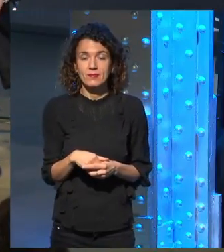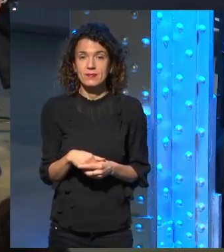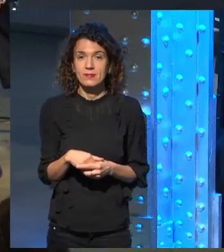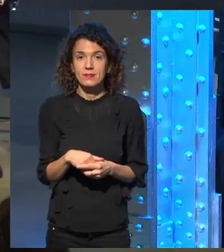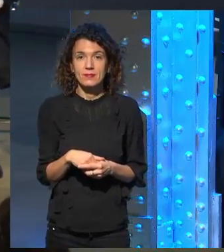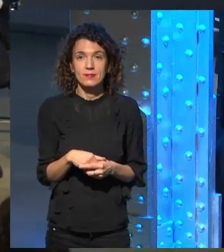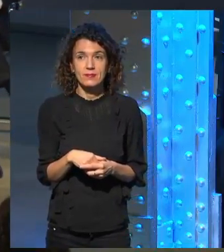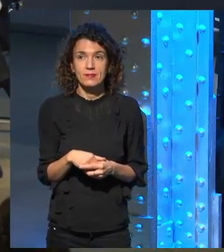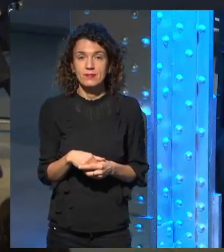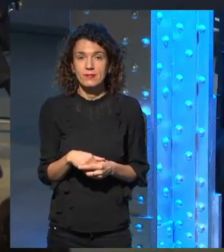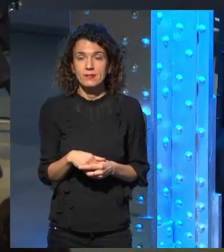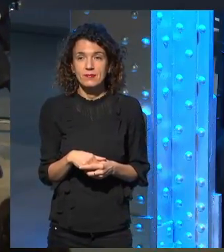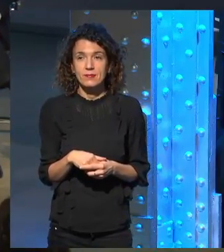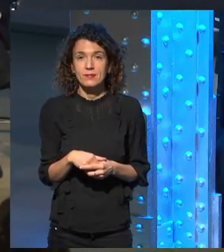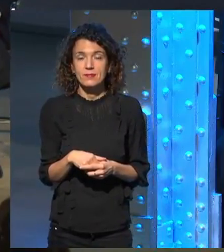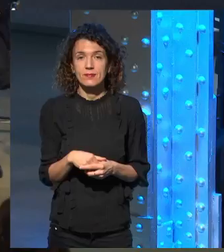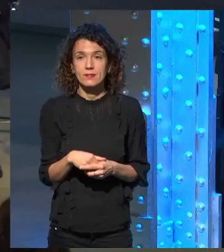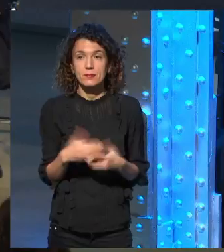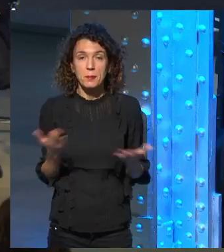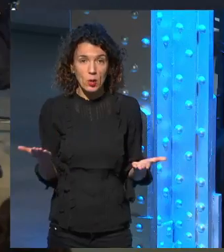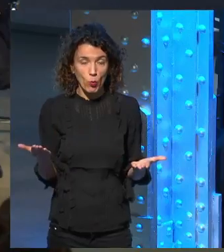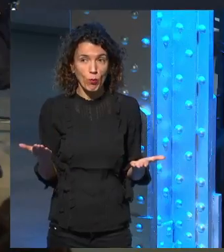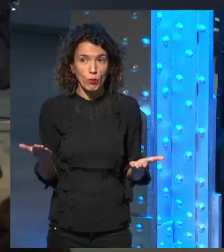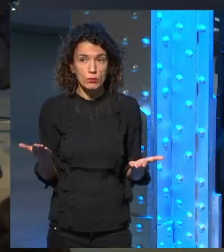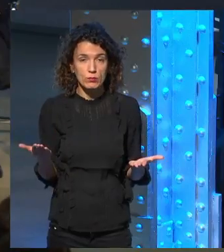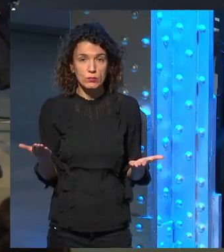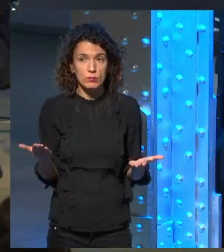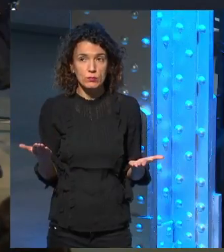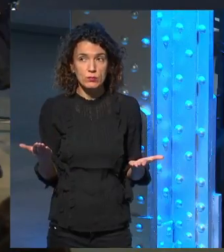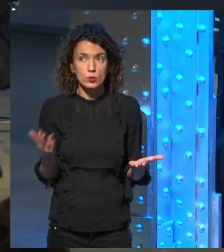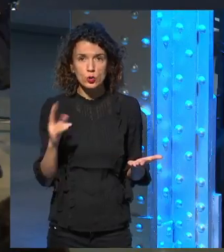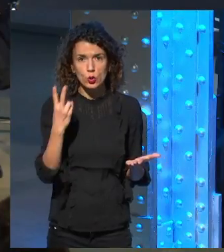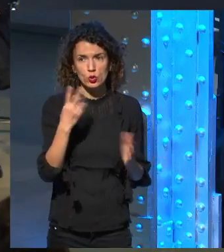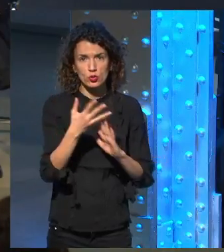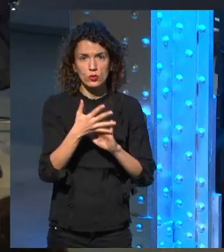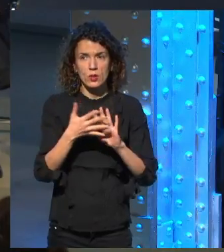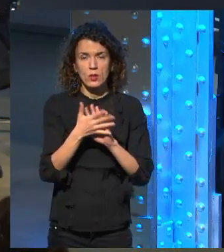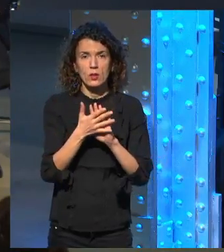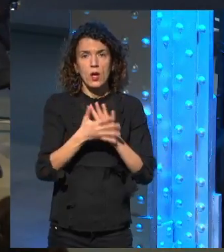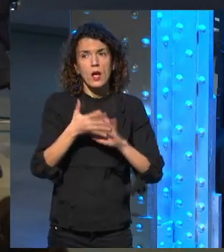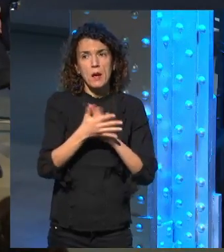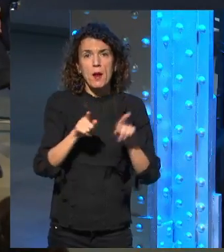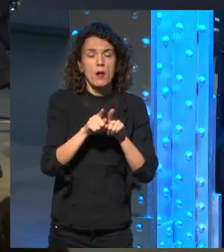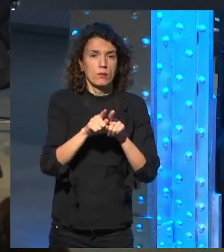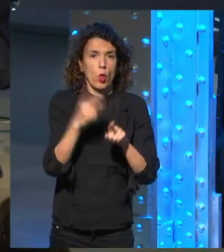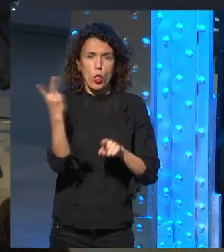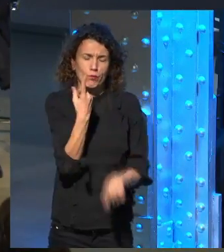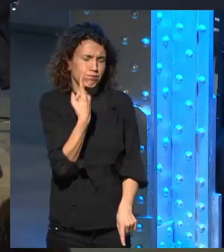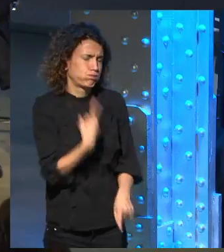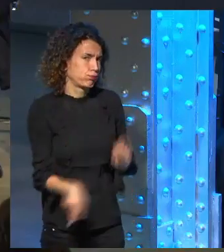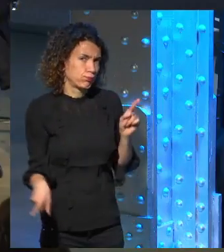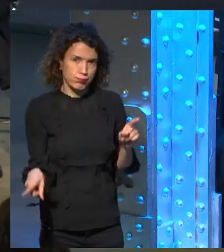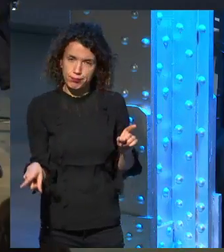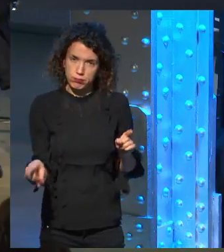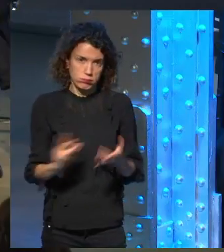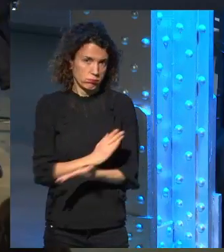Yo Que no son, pero por hablar de dos grandes conciertos de piano. Dos mundos completamente diferentes,